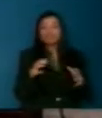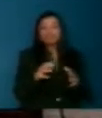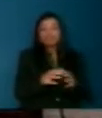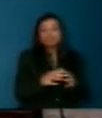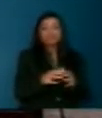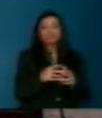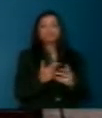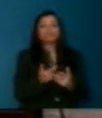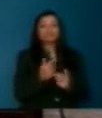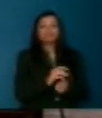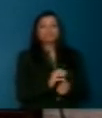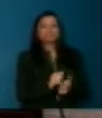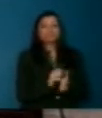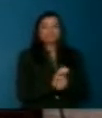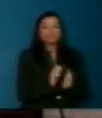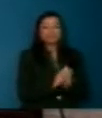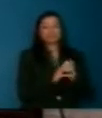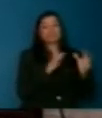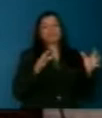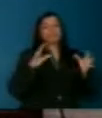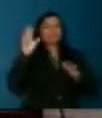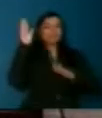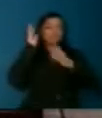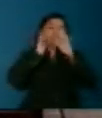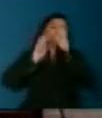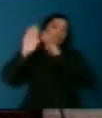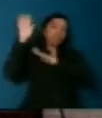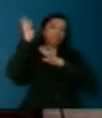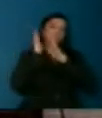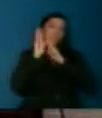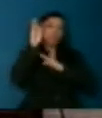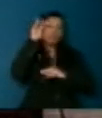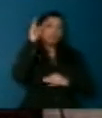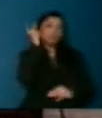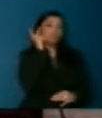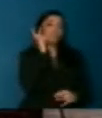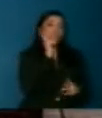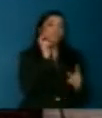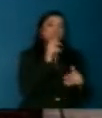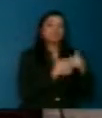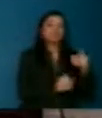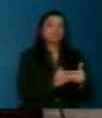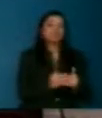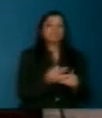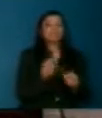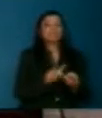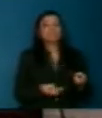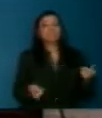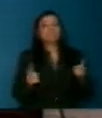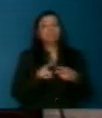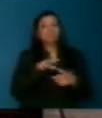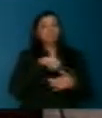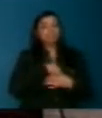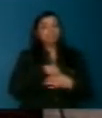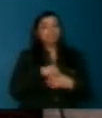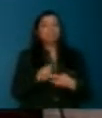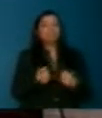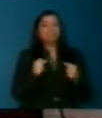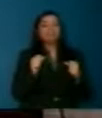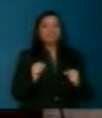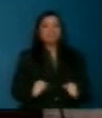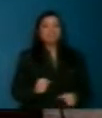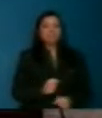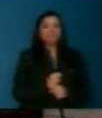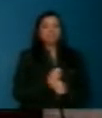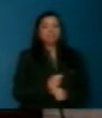constituyen la historia mundial y a su vez contiene la acumulación moral que permite y garantiza la supervivencia de